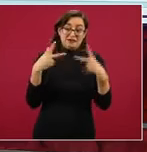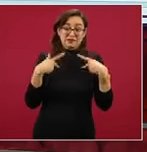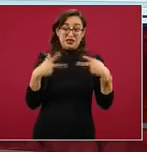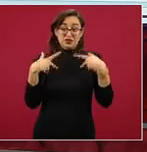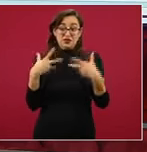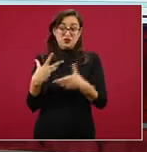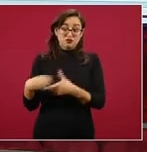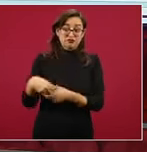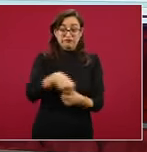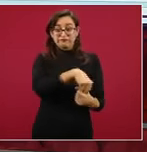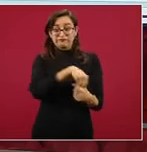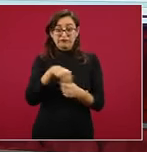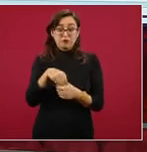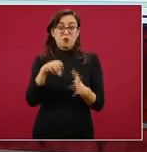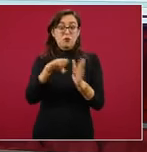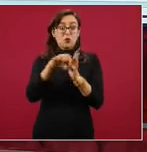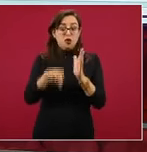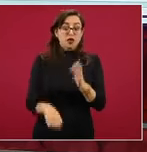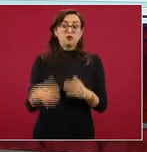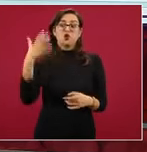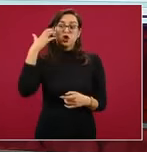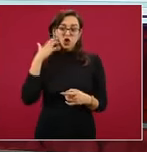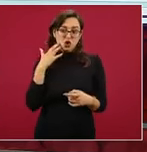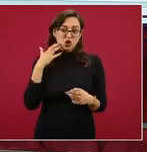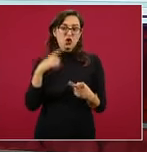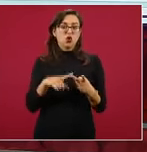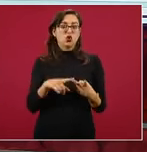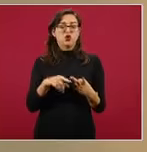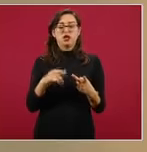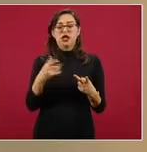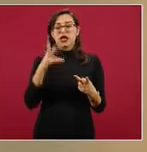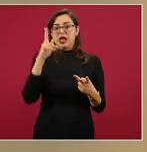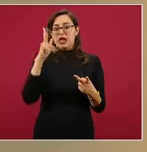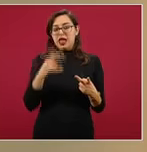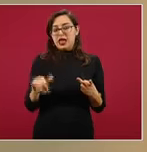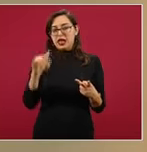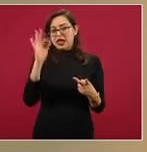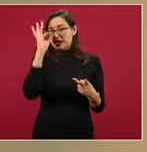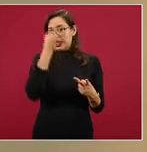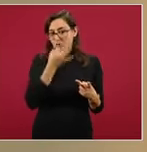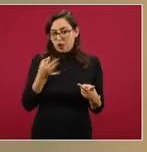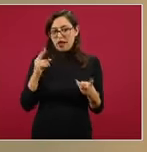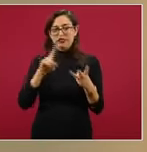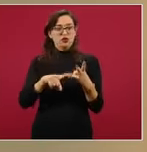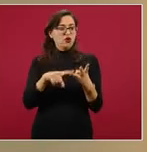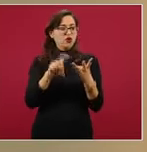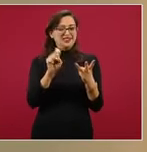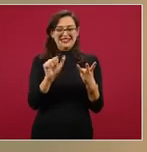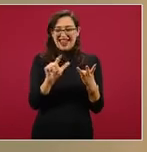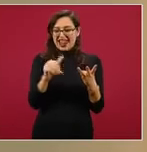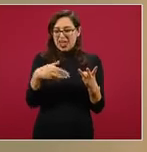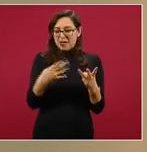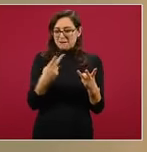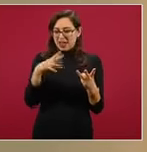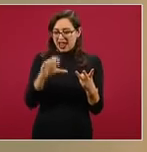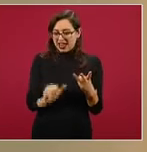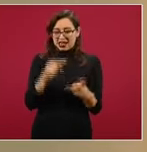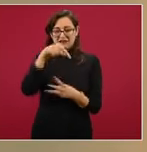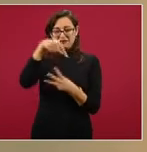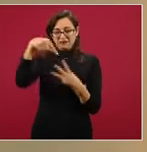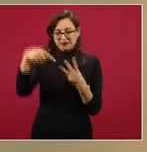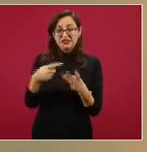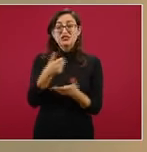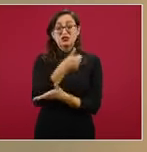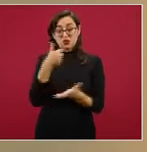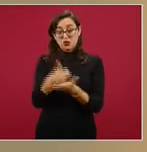gran calibre, como la ciudad de León, Irapuato, Salamanca, seguramente son sobre todo las